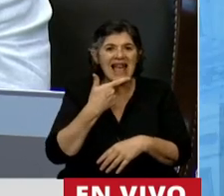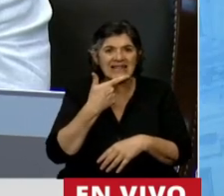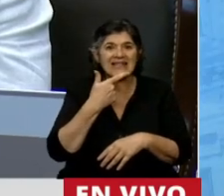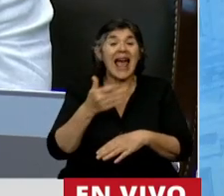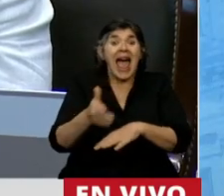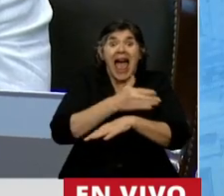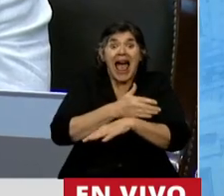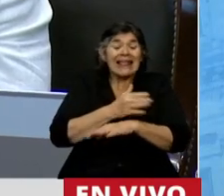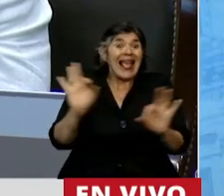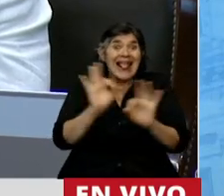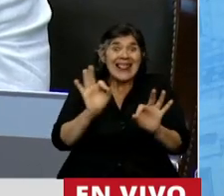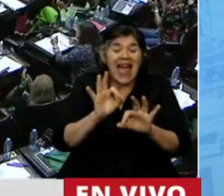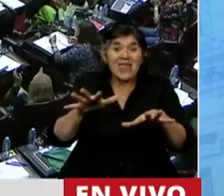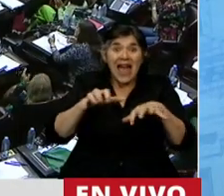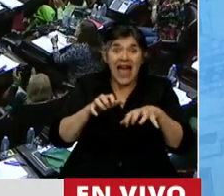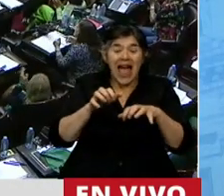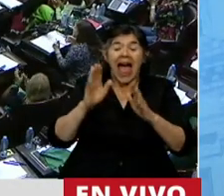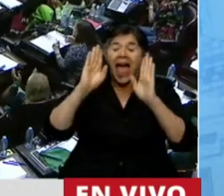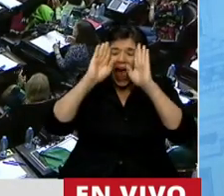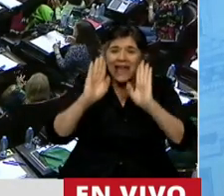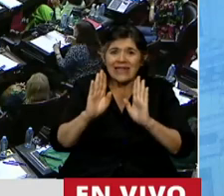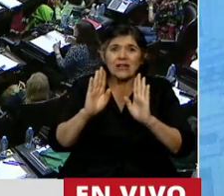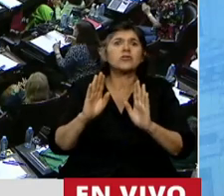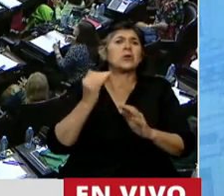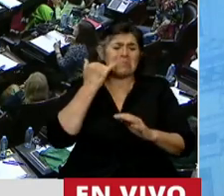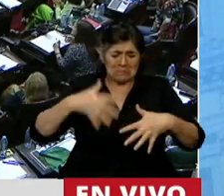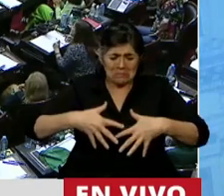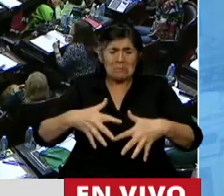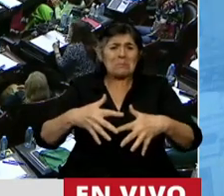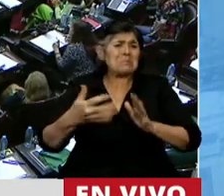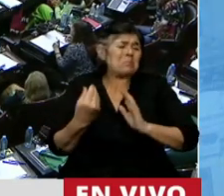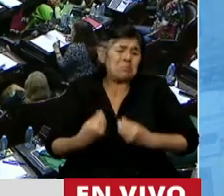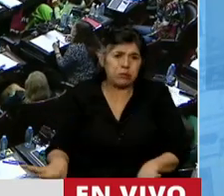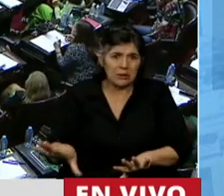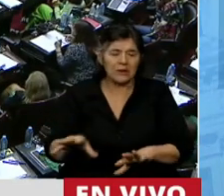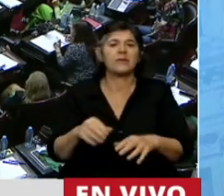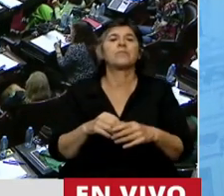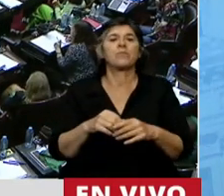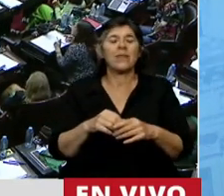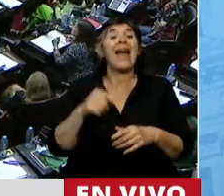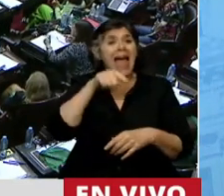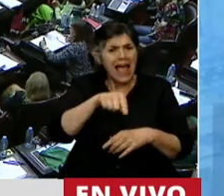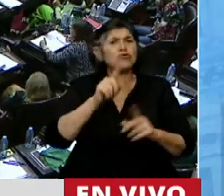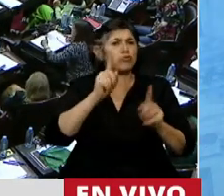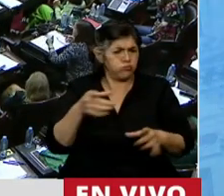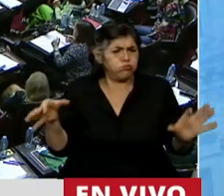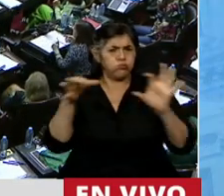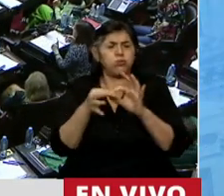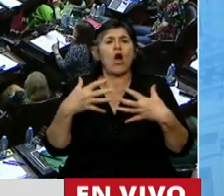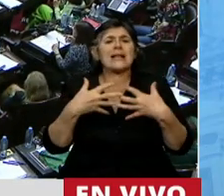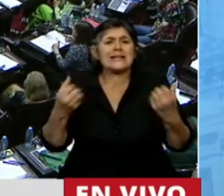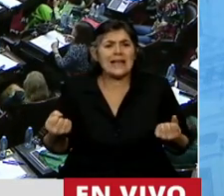diagnóstico adecuado y precoz han tenido un embarazo también esto tiene que ver con la salud como también